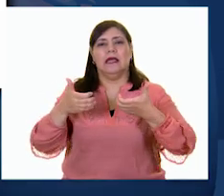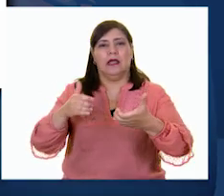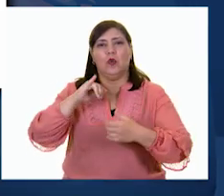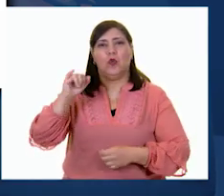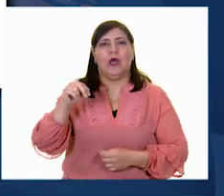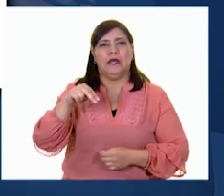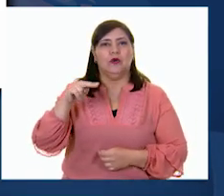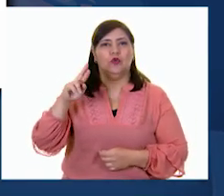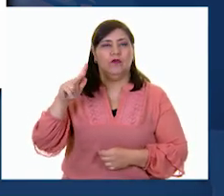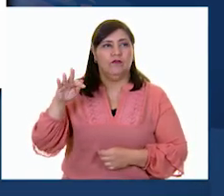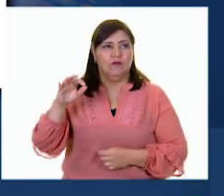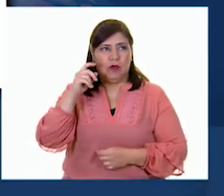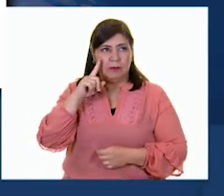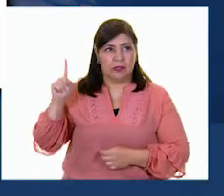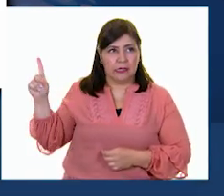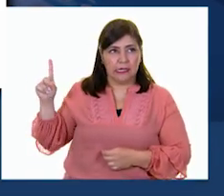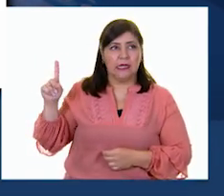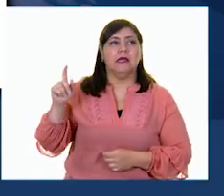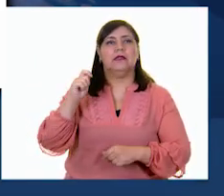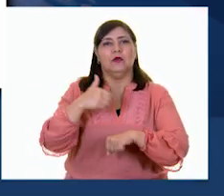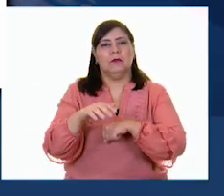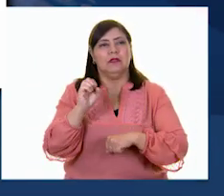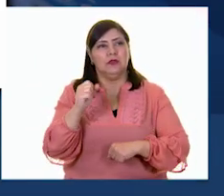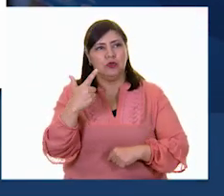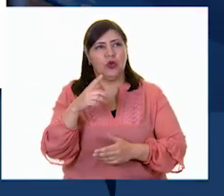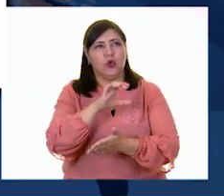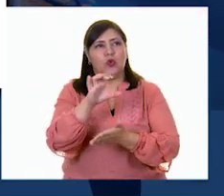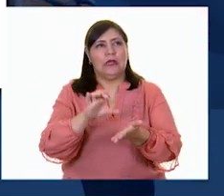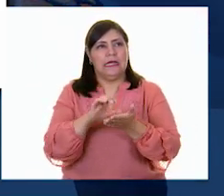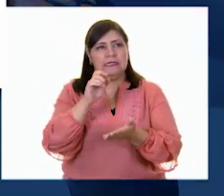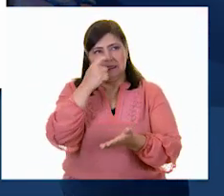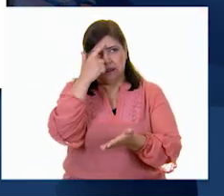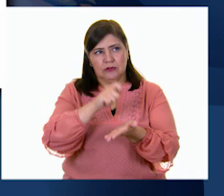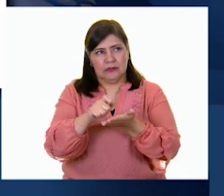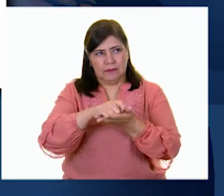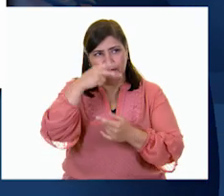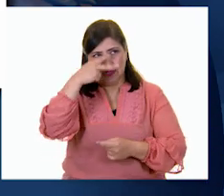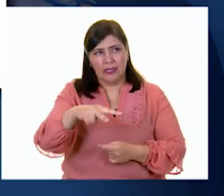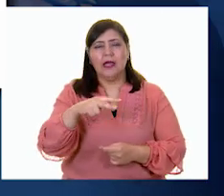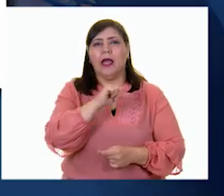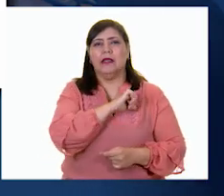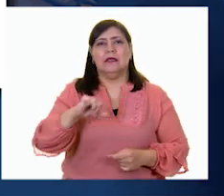Colonia Escritores de México, Alcaldía Benito Juárez, código postal